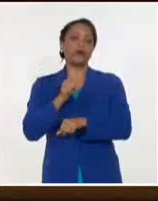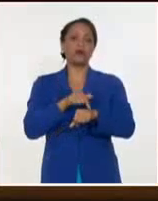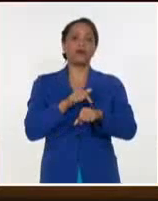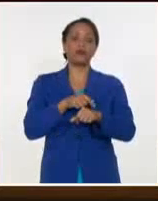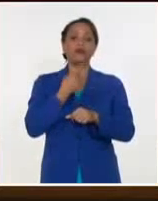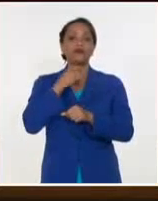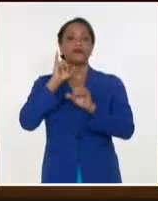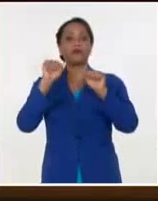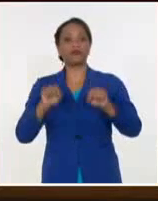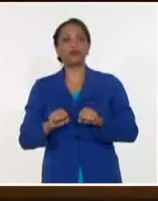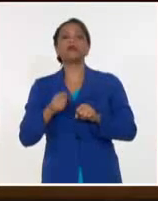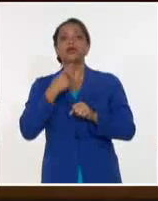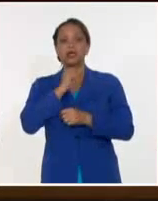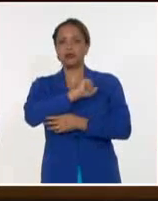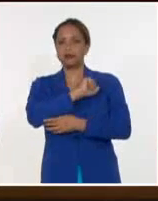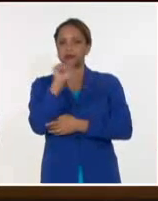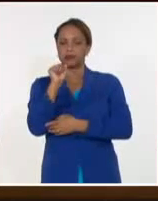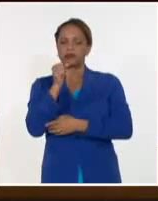imposible.